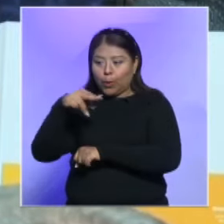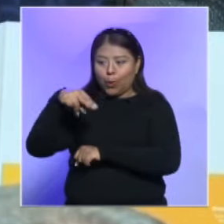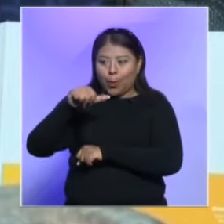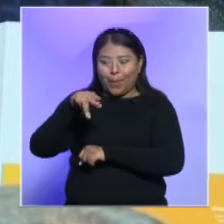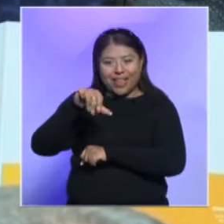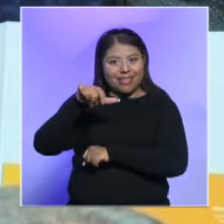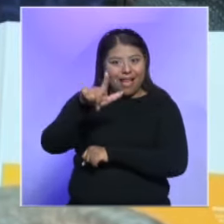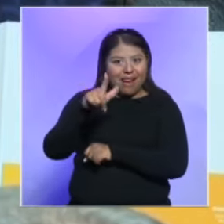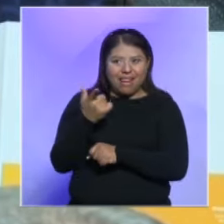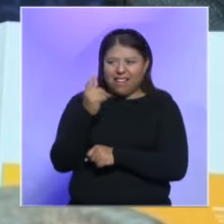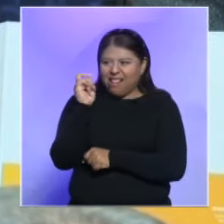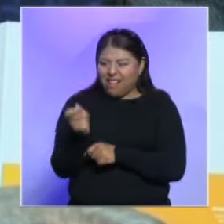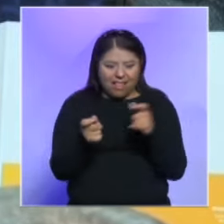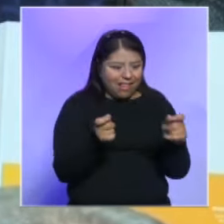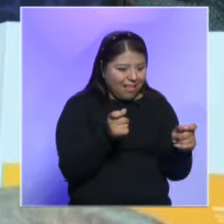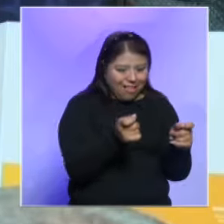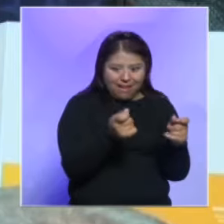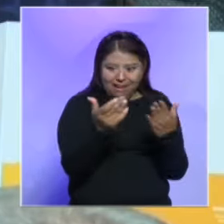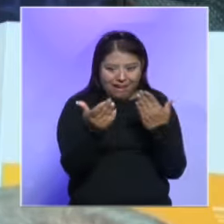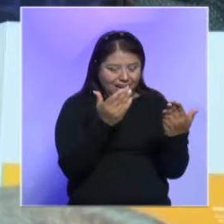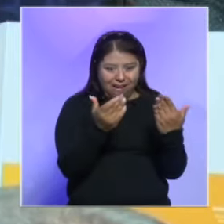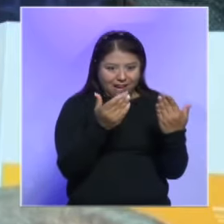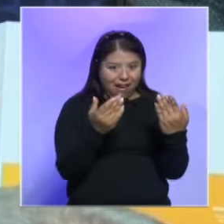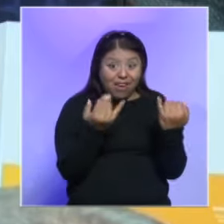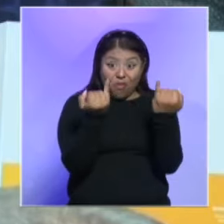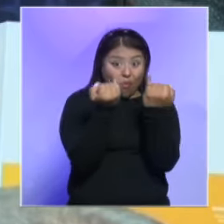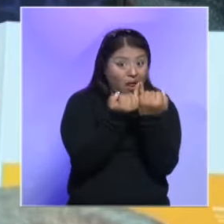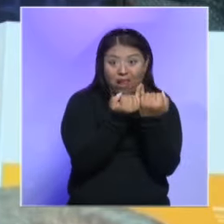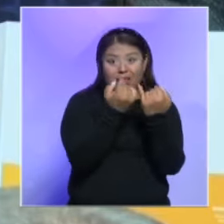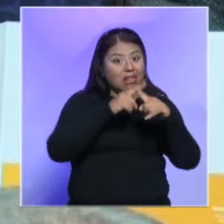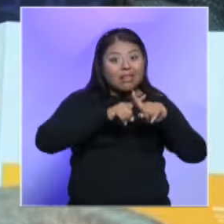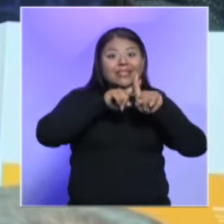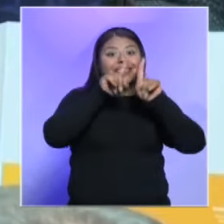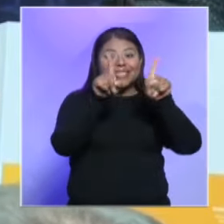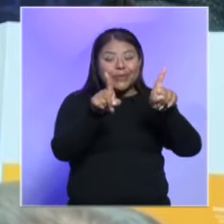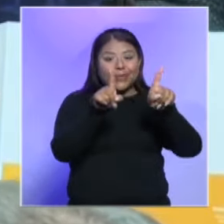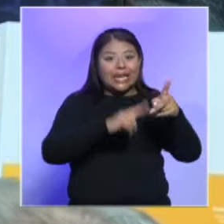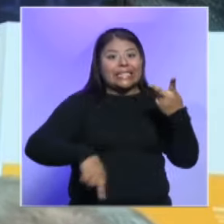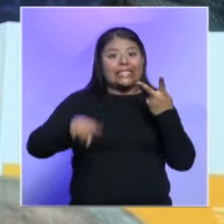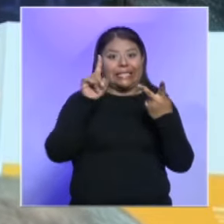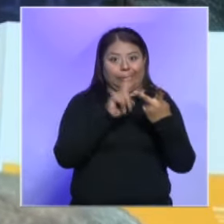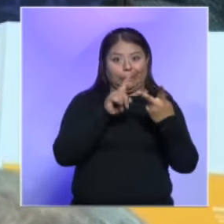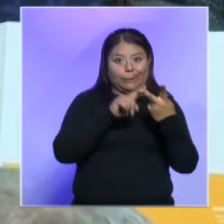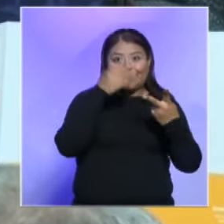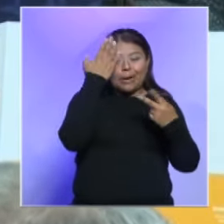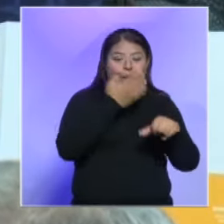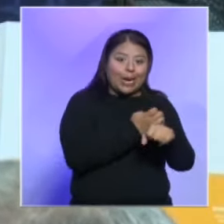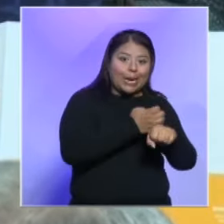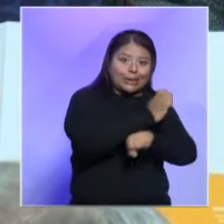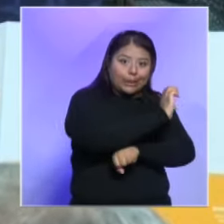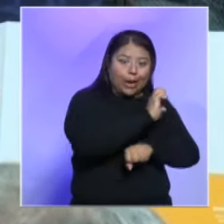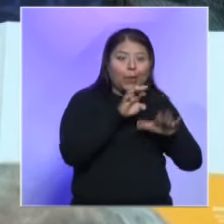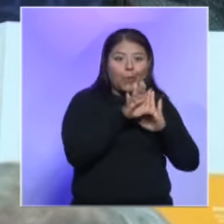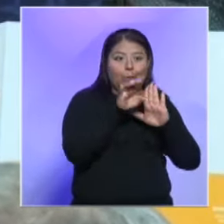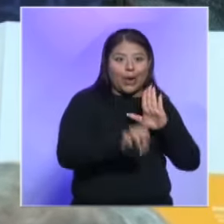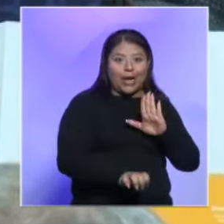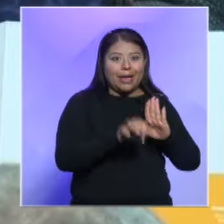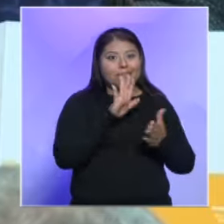el respaldo que se tiene que tener, el respaldo ciudadano, por ejemplo, para gubernaturas. Y aquí nos habla que el más bajo es